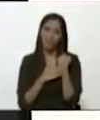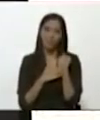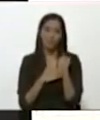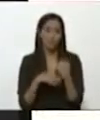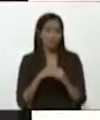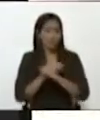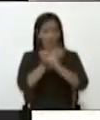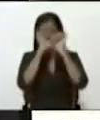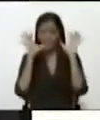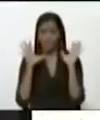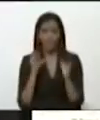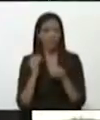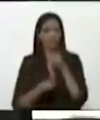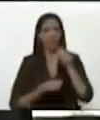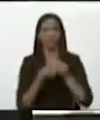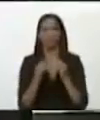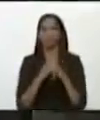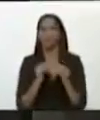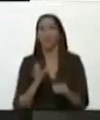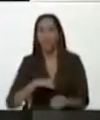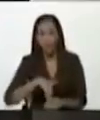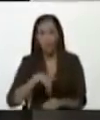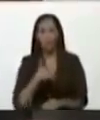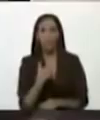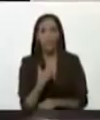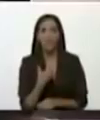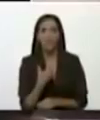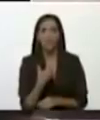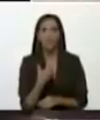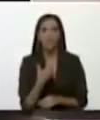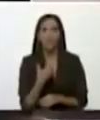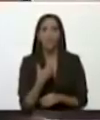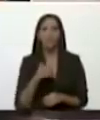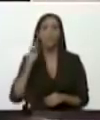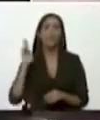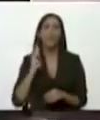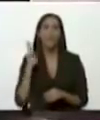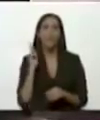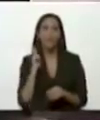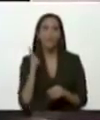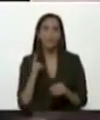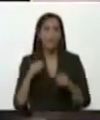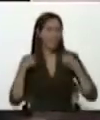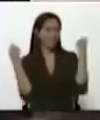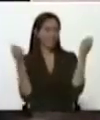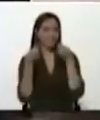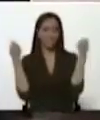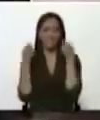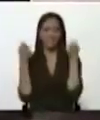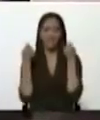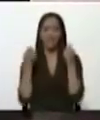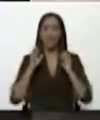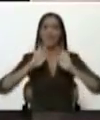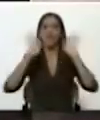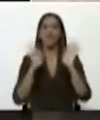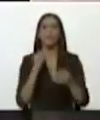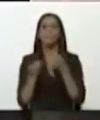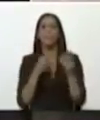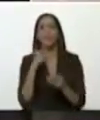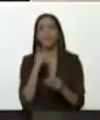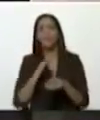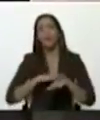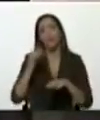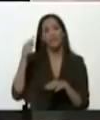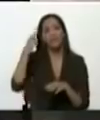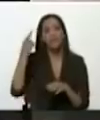obviamente han hecho todo lo posible por utilizar el latrocinio como un mecanismo de hacer política, porque además ellos